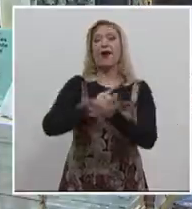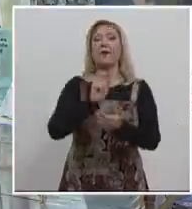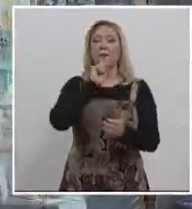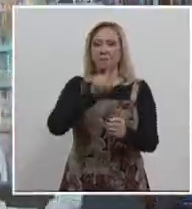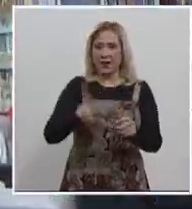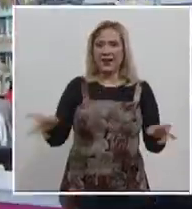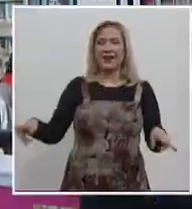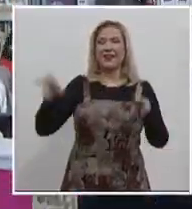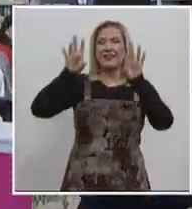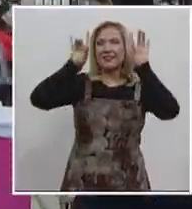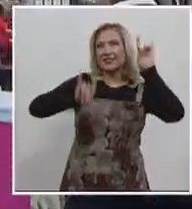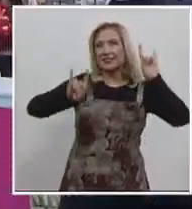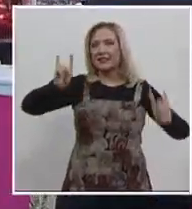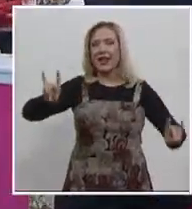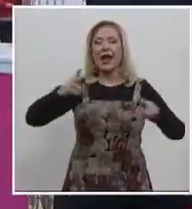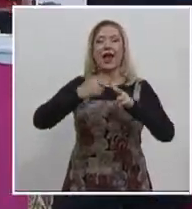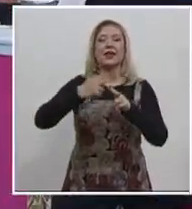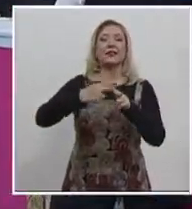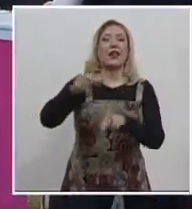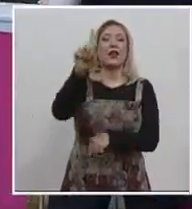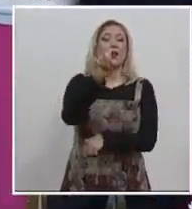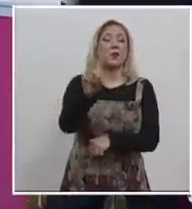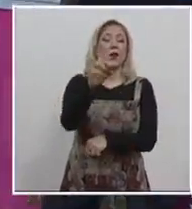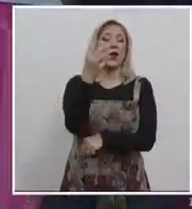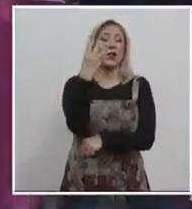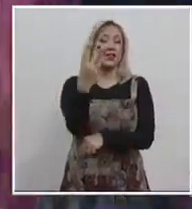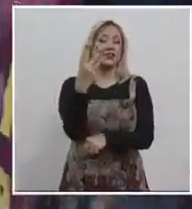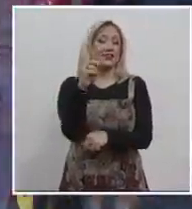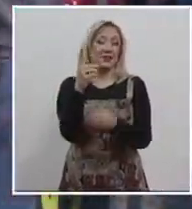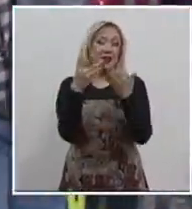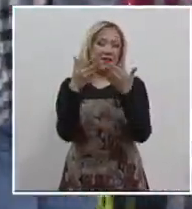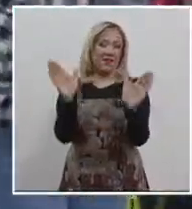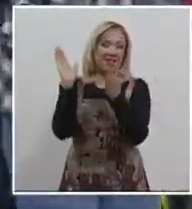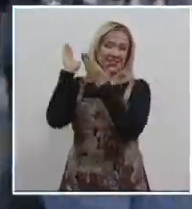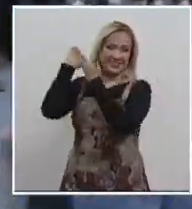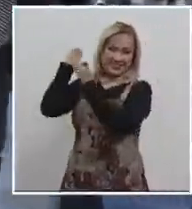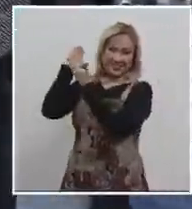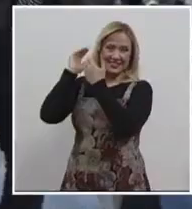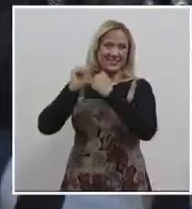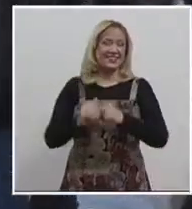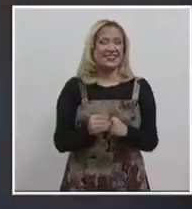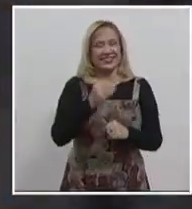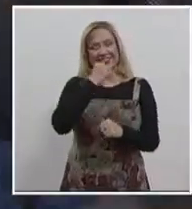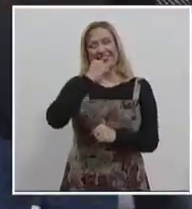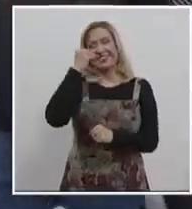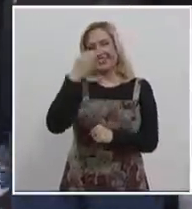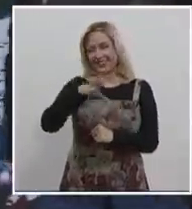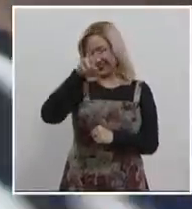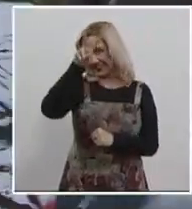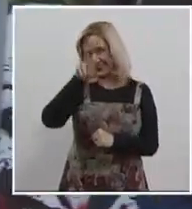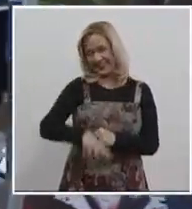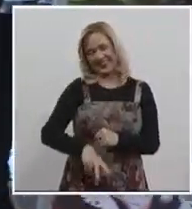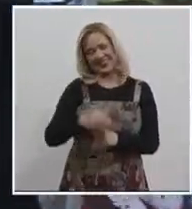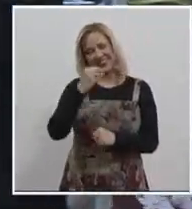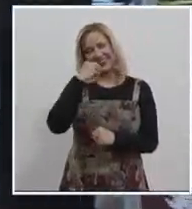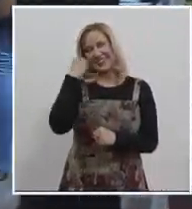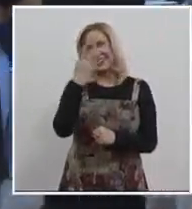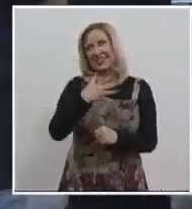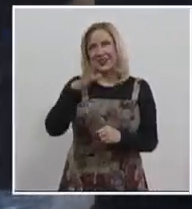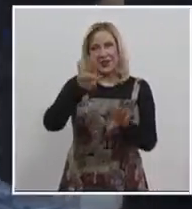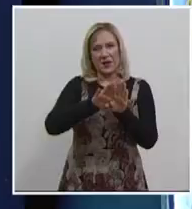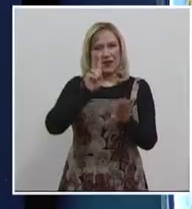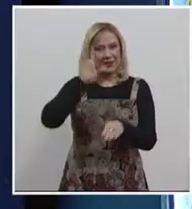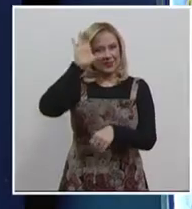al público hasta el próximo domingo 3 de diciembre. Para el canal del Poder Judicial de la Federación, Juan Carlos